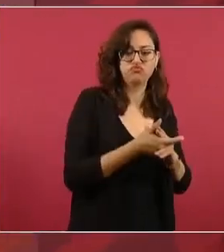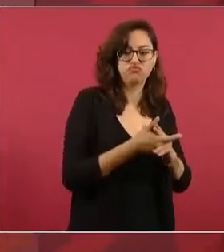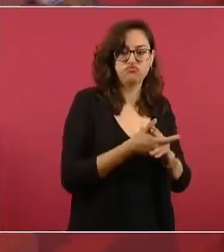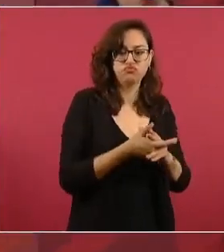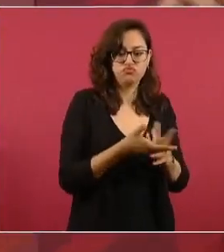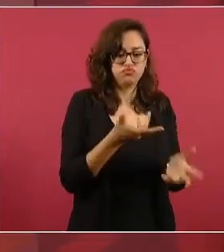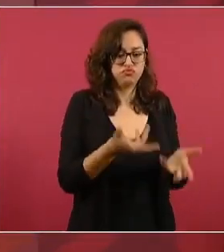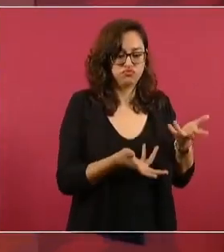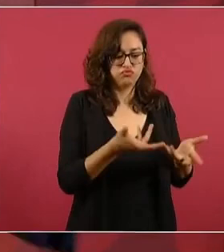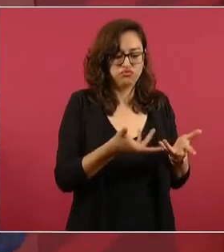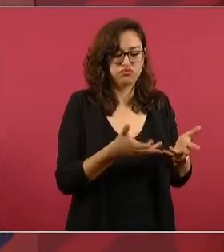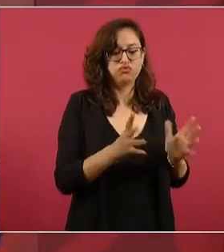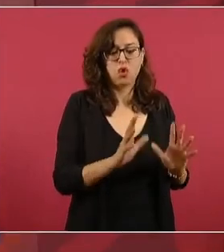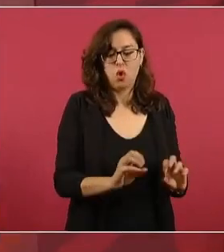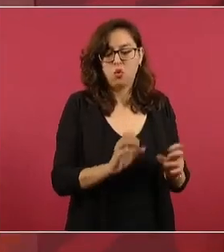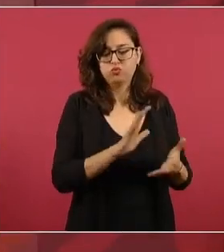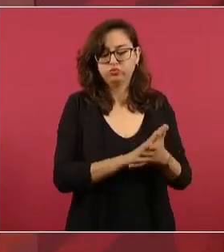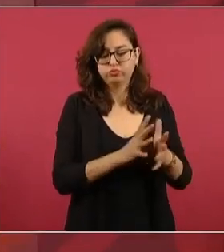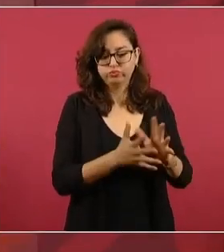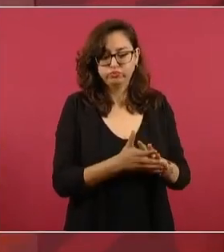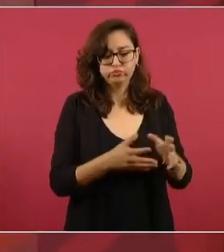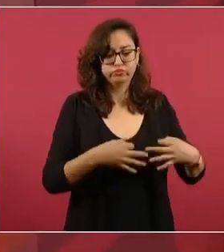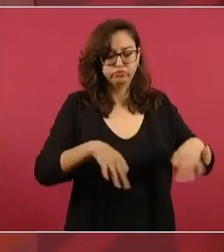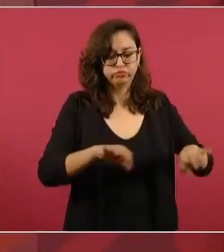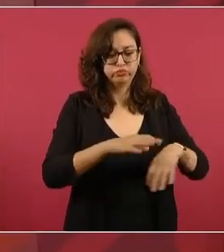que había carne